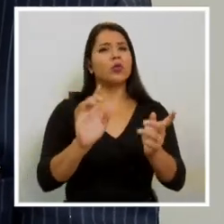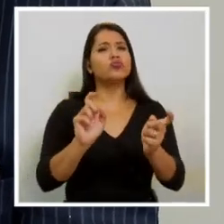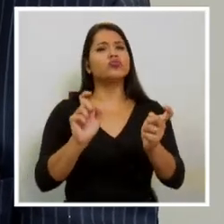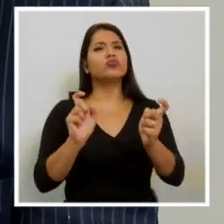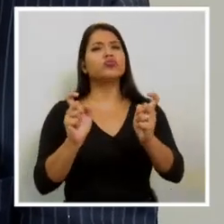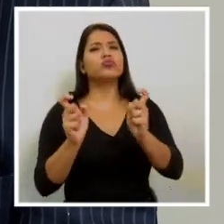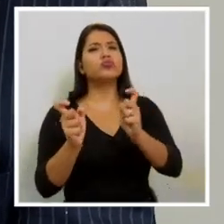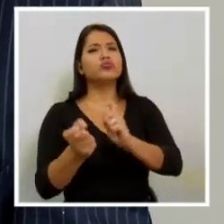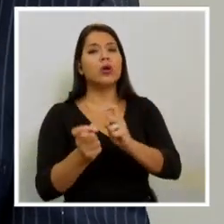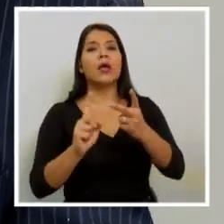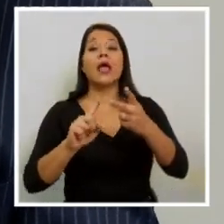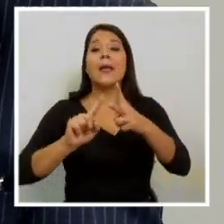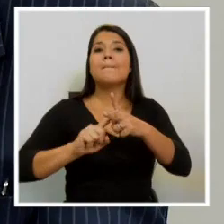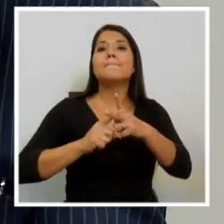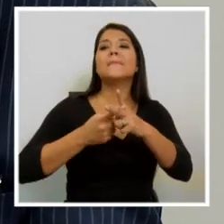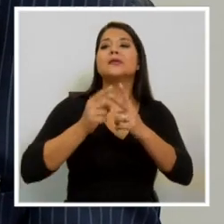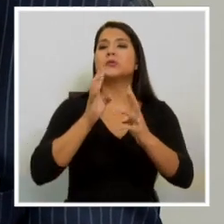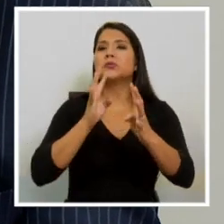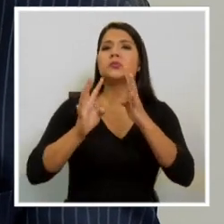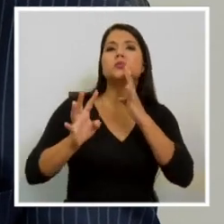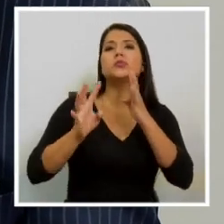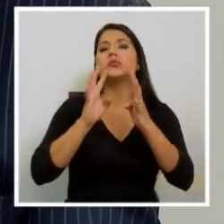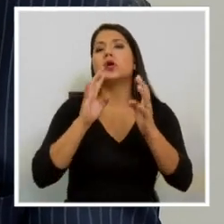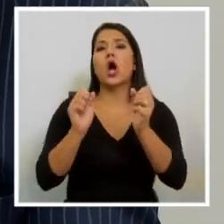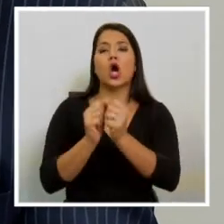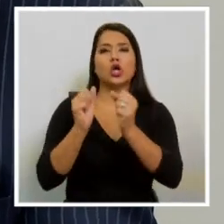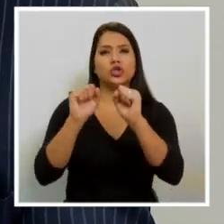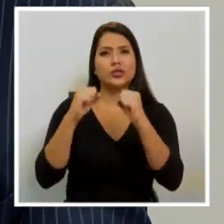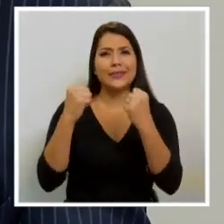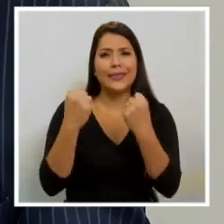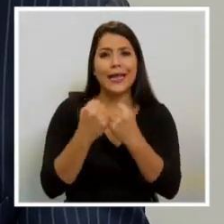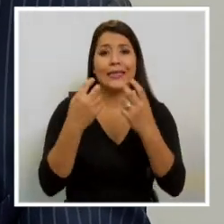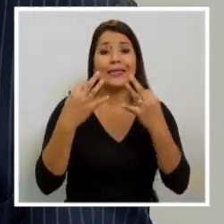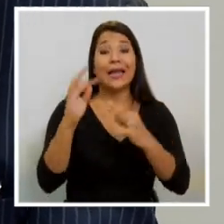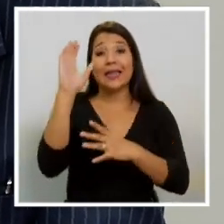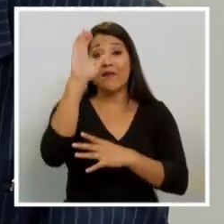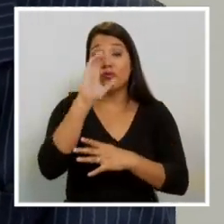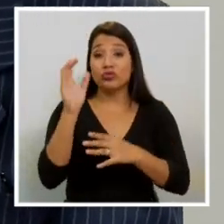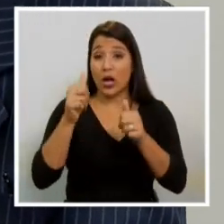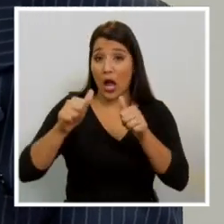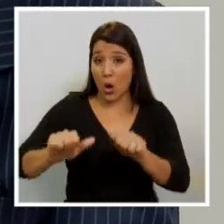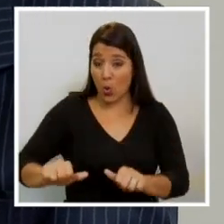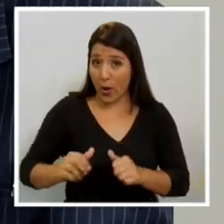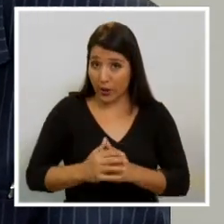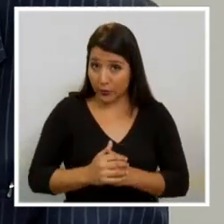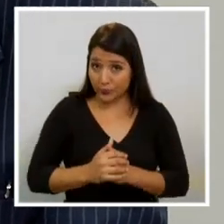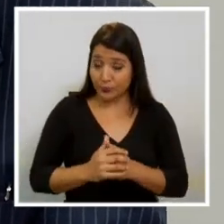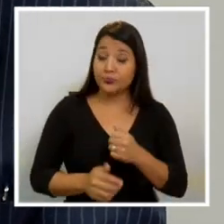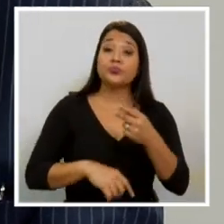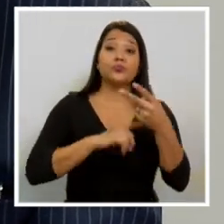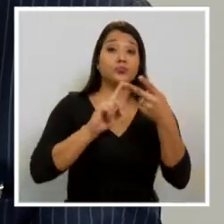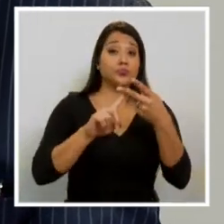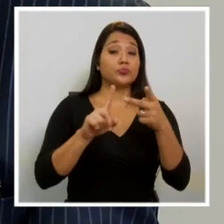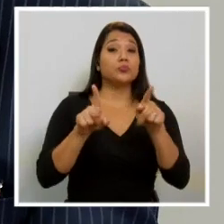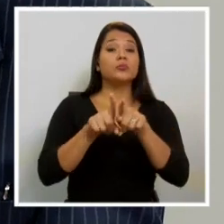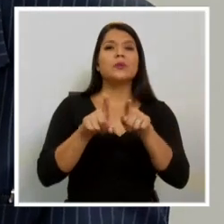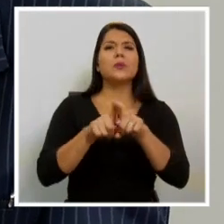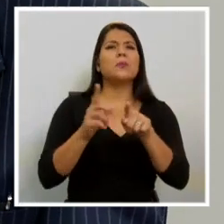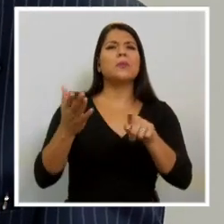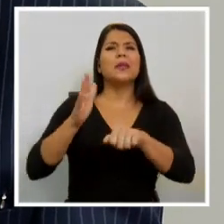el sector sindical y ver de qué manera se pueden llegar a algunos puntos de acuerdo. Lo otro, lo que nos va a llevar es a